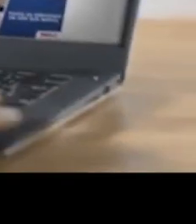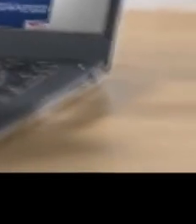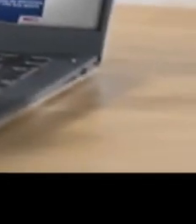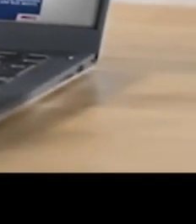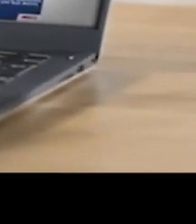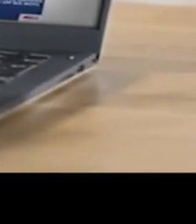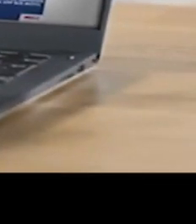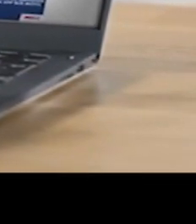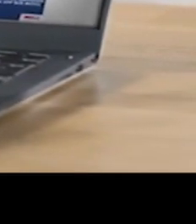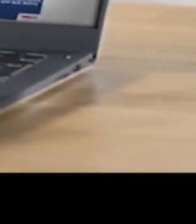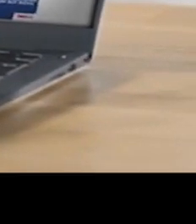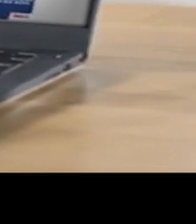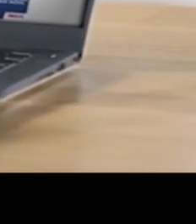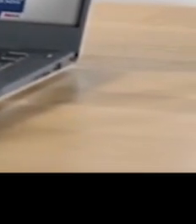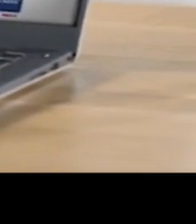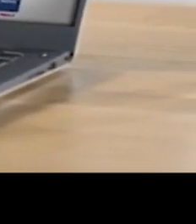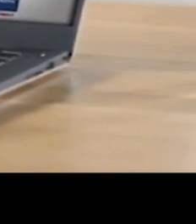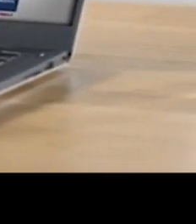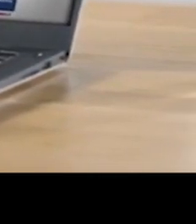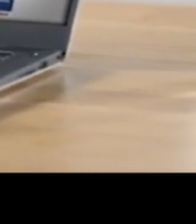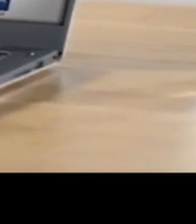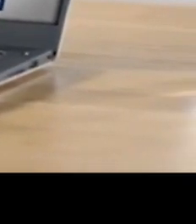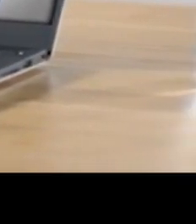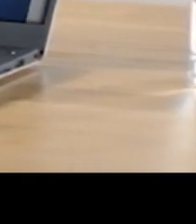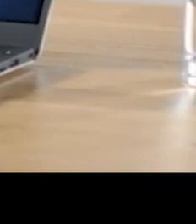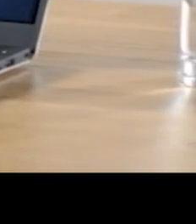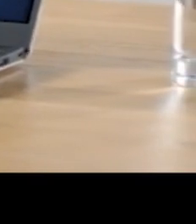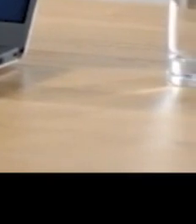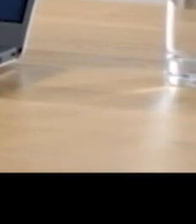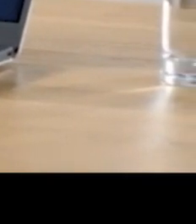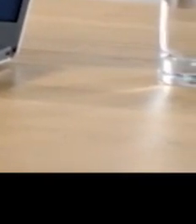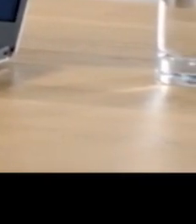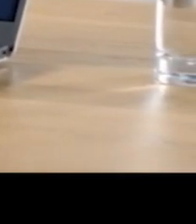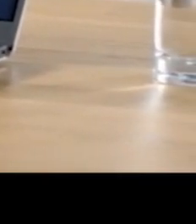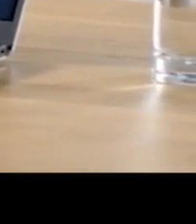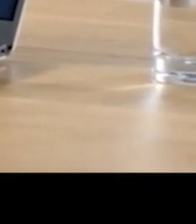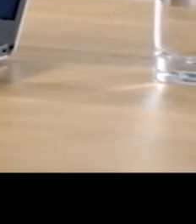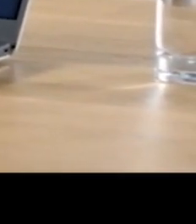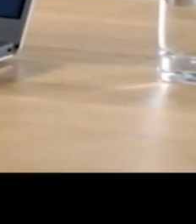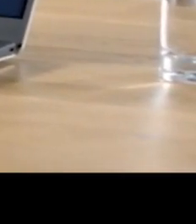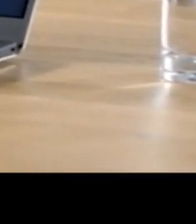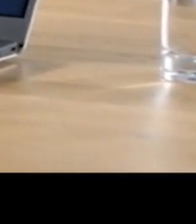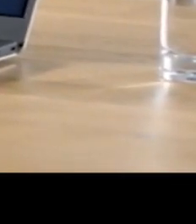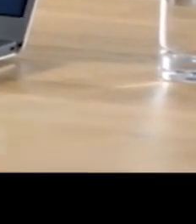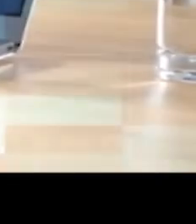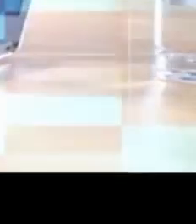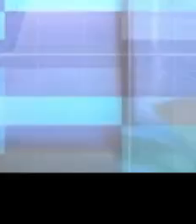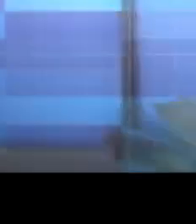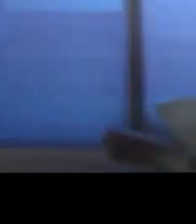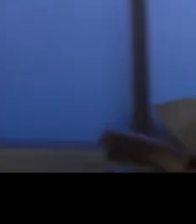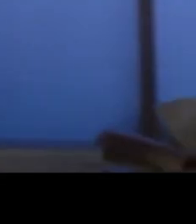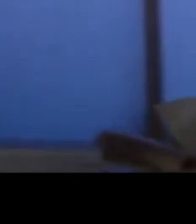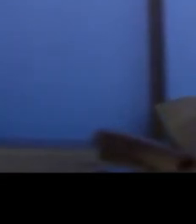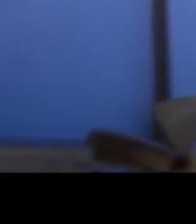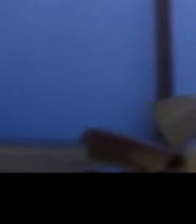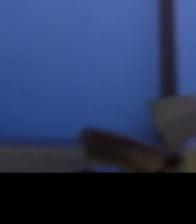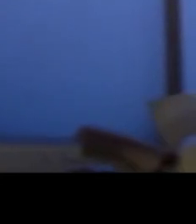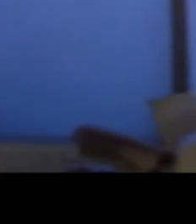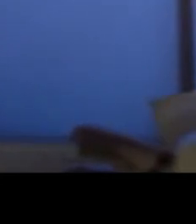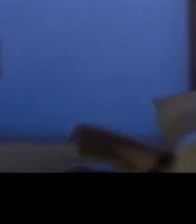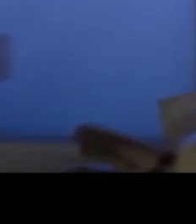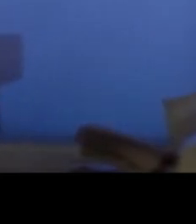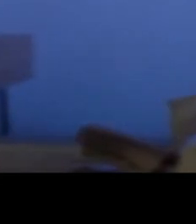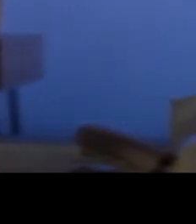encuentre diferentes tutoriales para aprender de manera muy sencilla a realizar sus transacciones más frecuentes. Por su seguridad y la